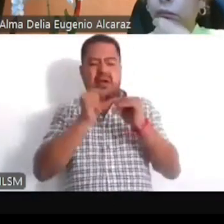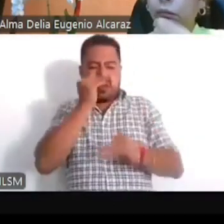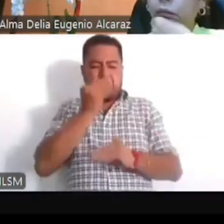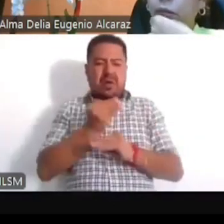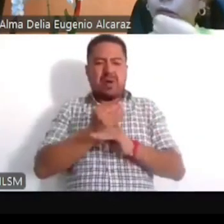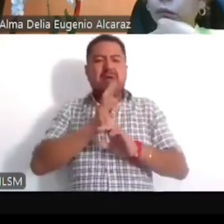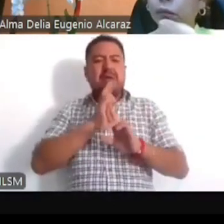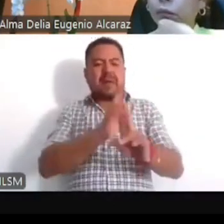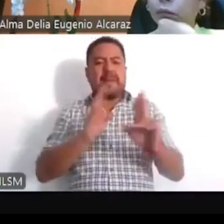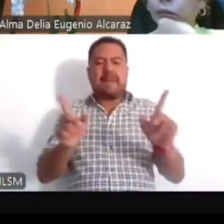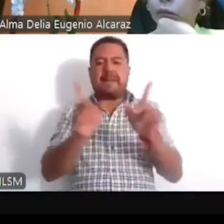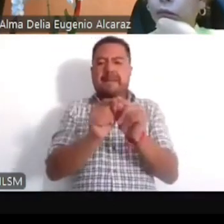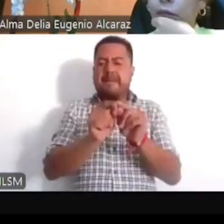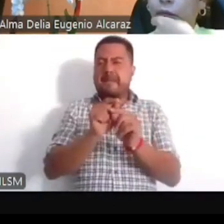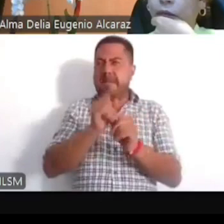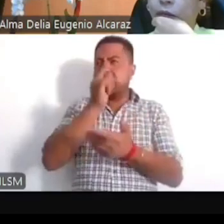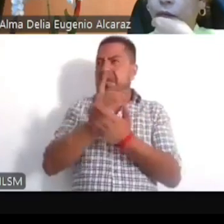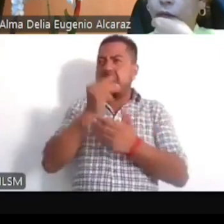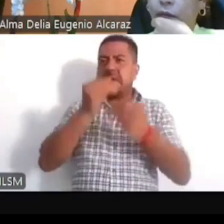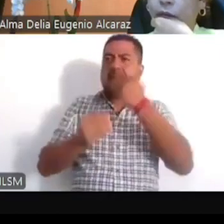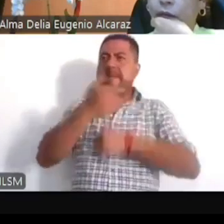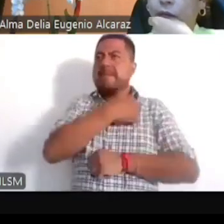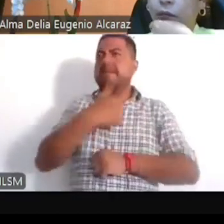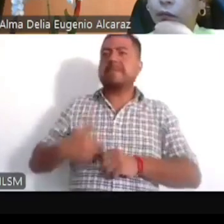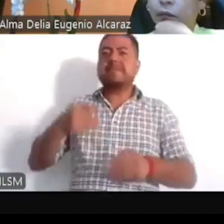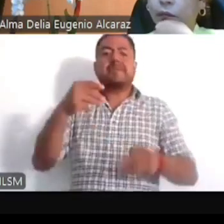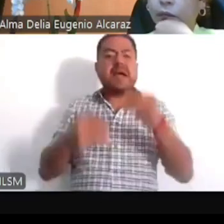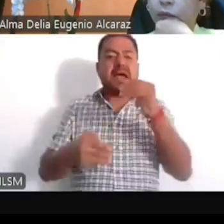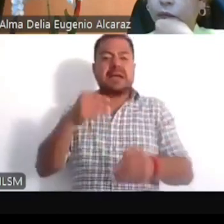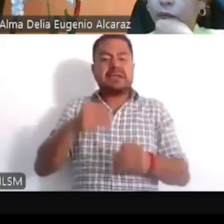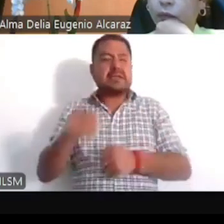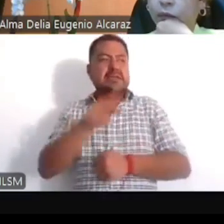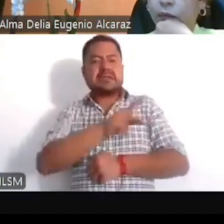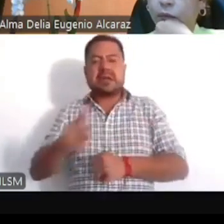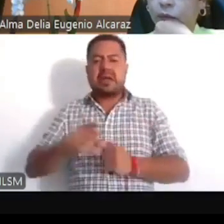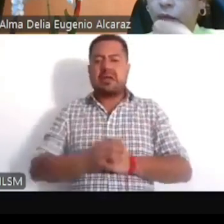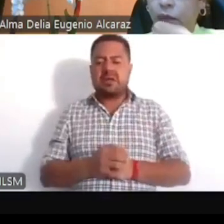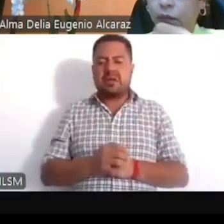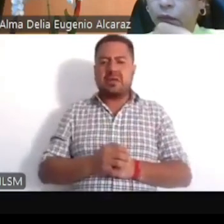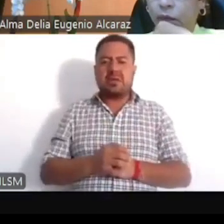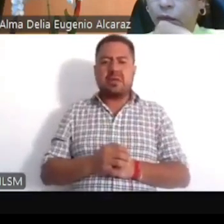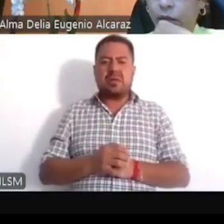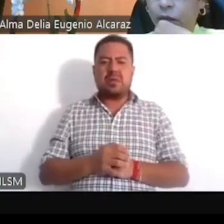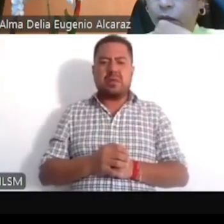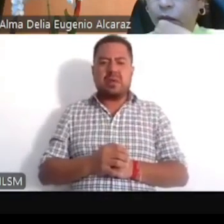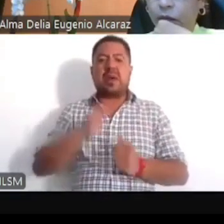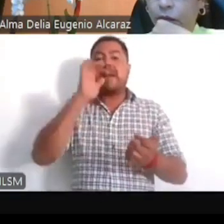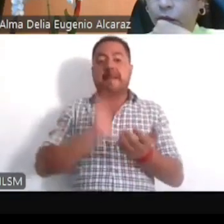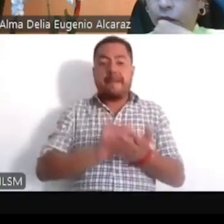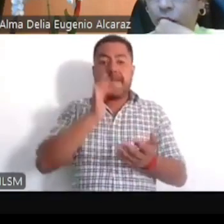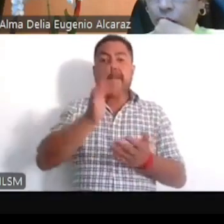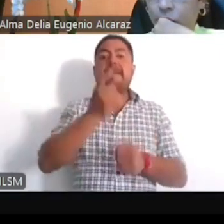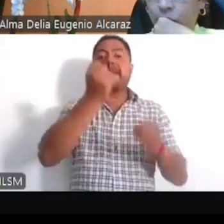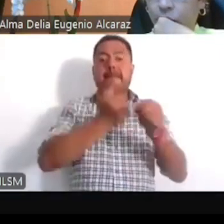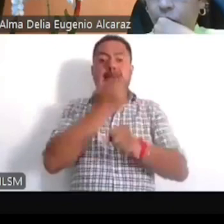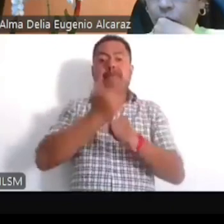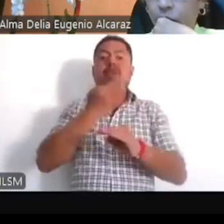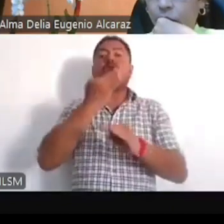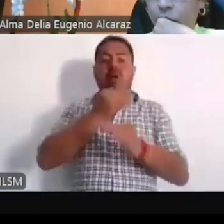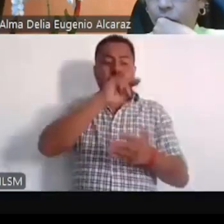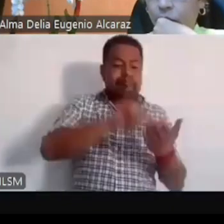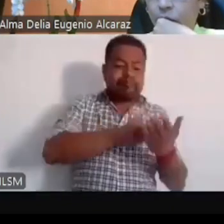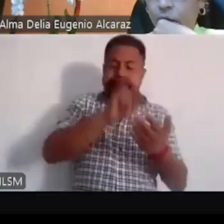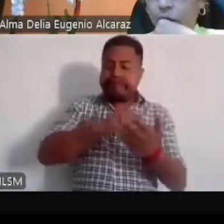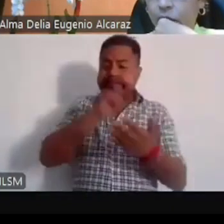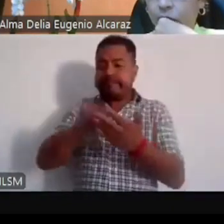resolución es la cuenta magistrada presidenta magistradas magistrado Gracias secretario sirvase recabar las